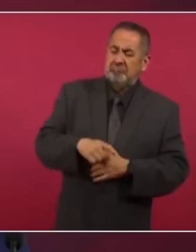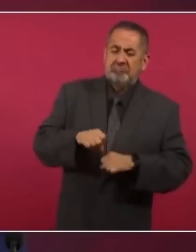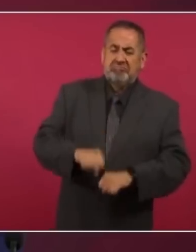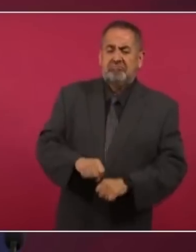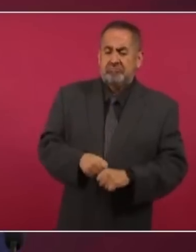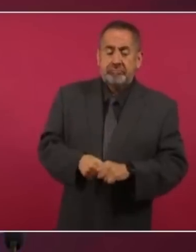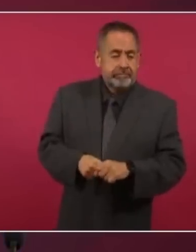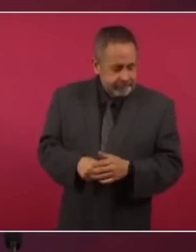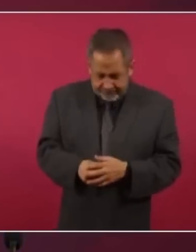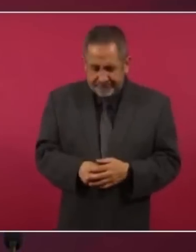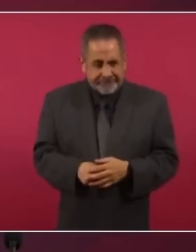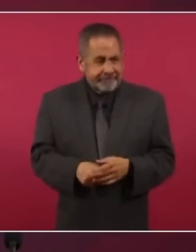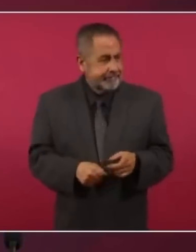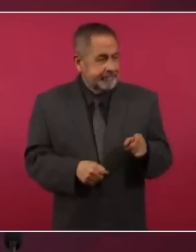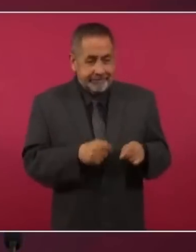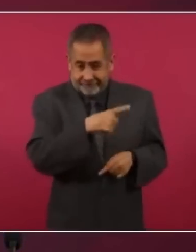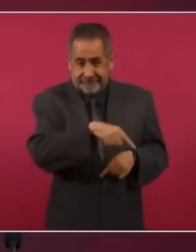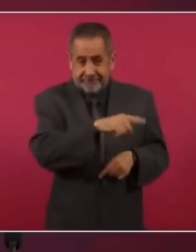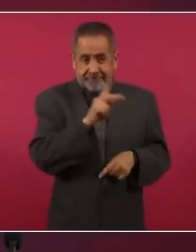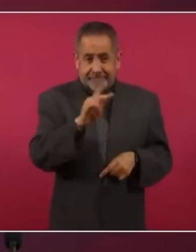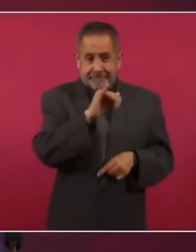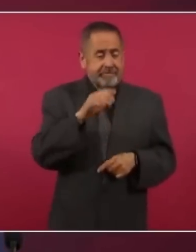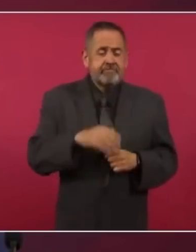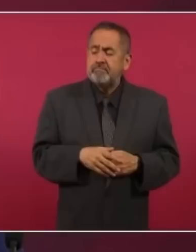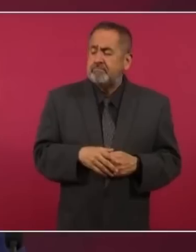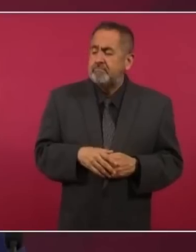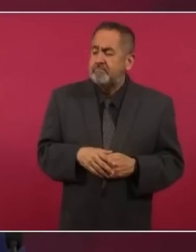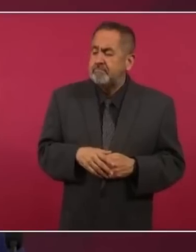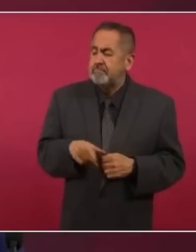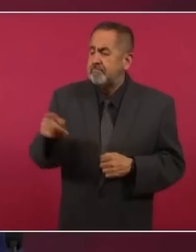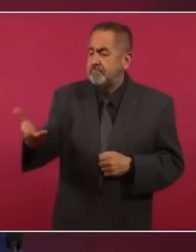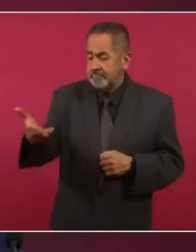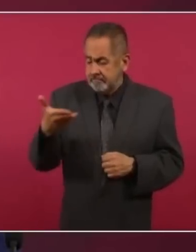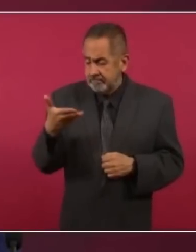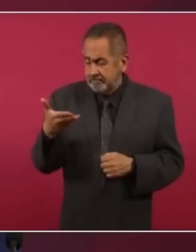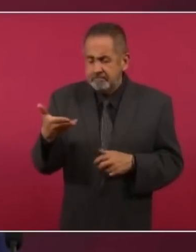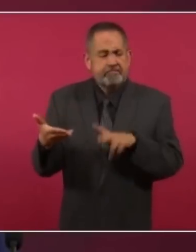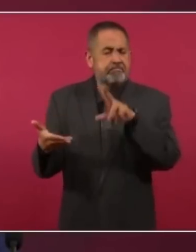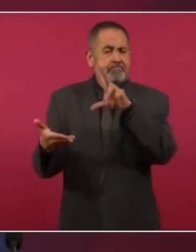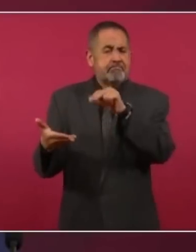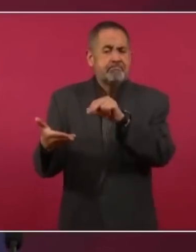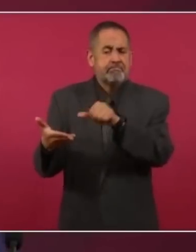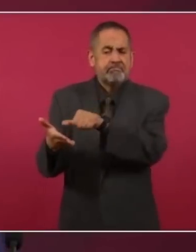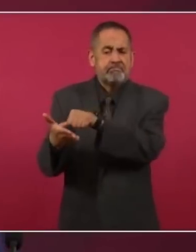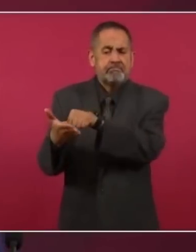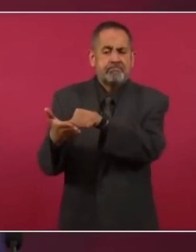se atreven a cancelar la ley